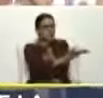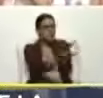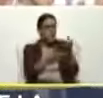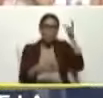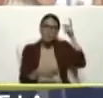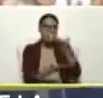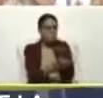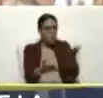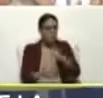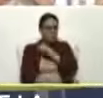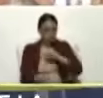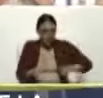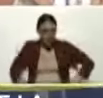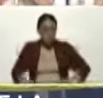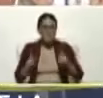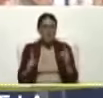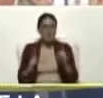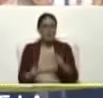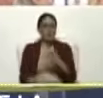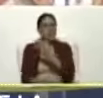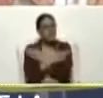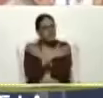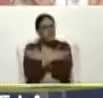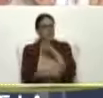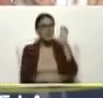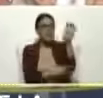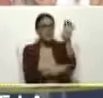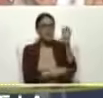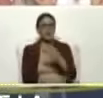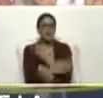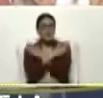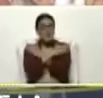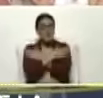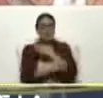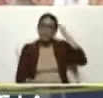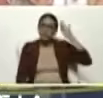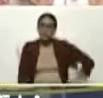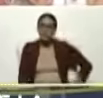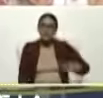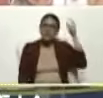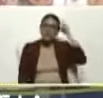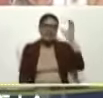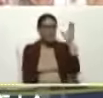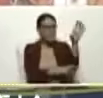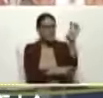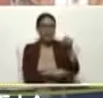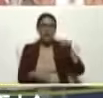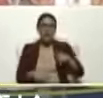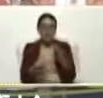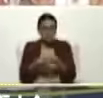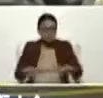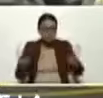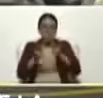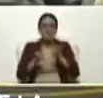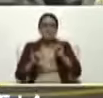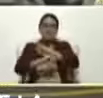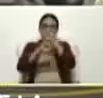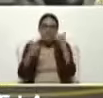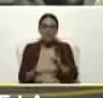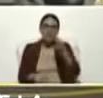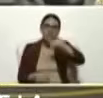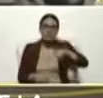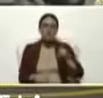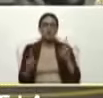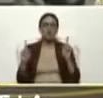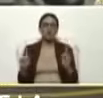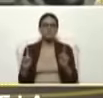Felicitaciones, patria querida. Felicitaciones, soldado. Día de la patria. digno y feliz. Autorizado,